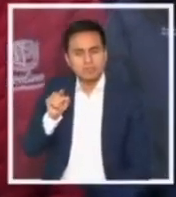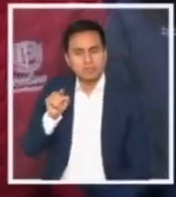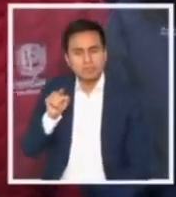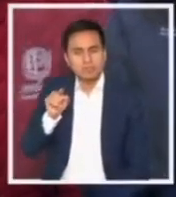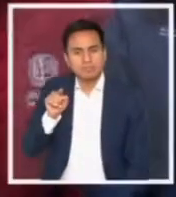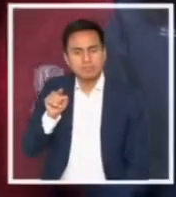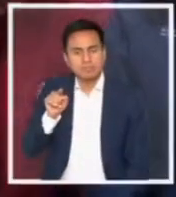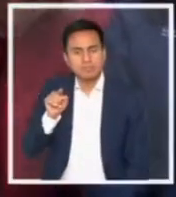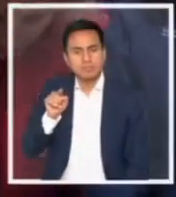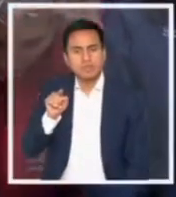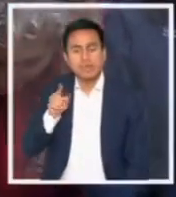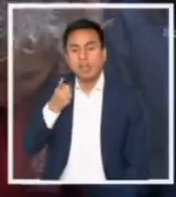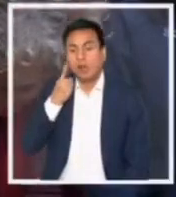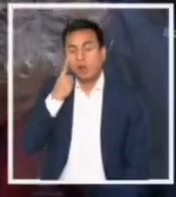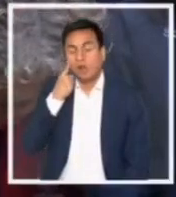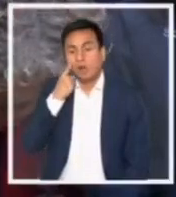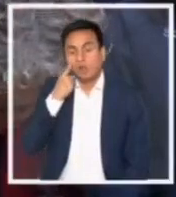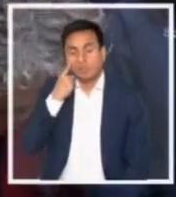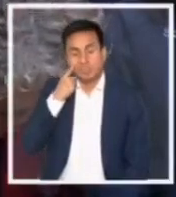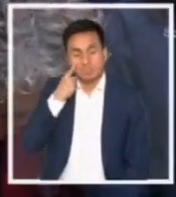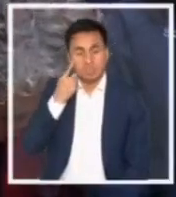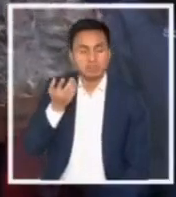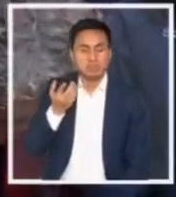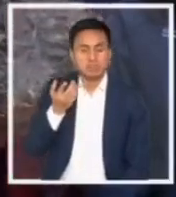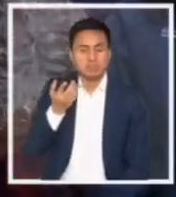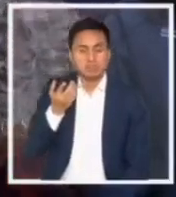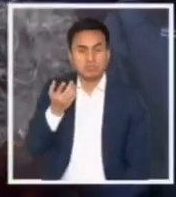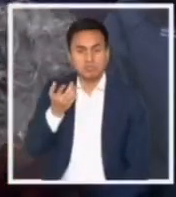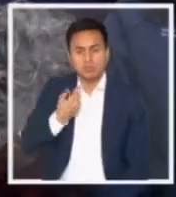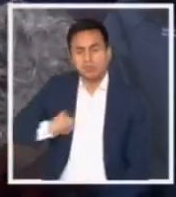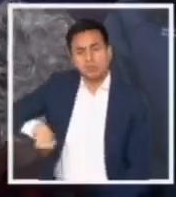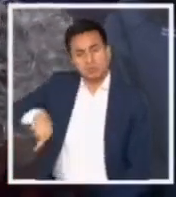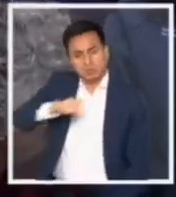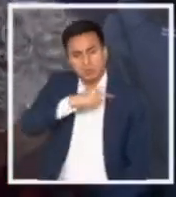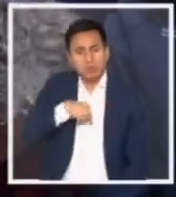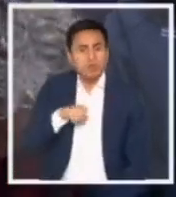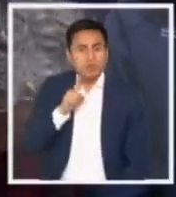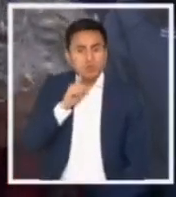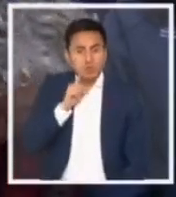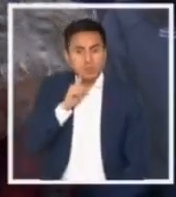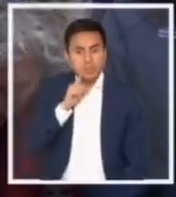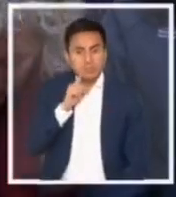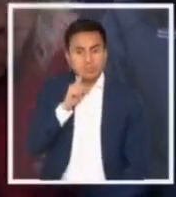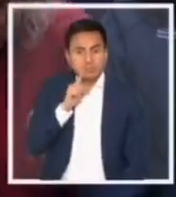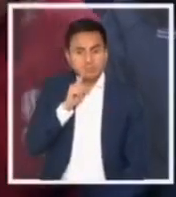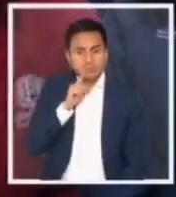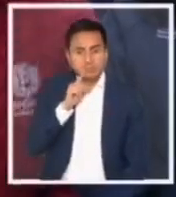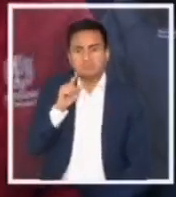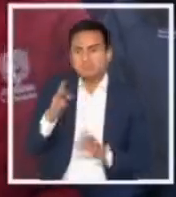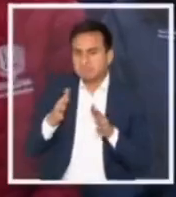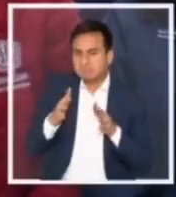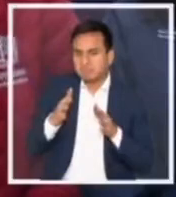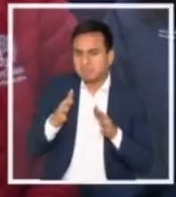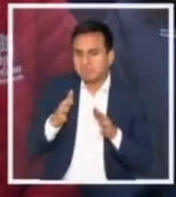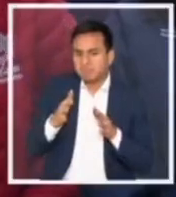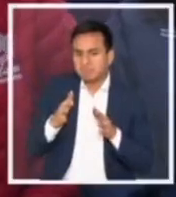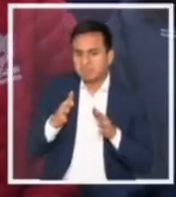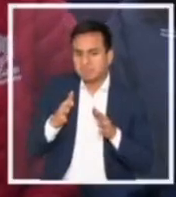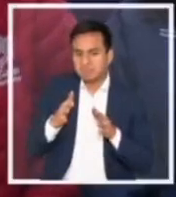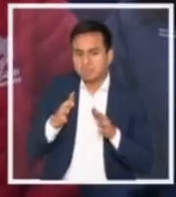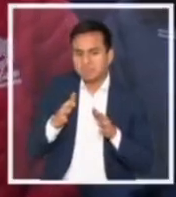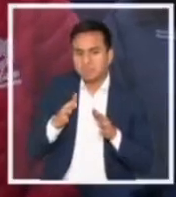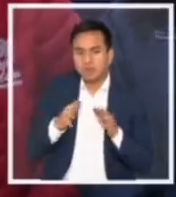Y el conocimiento que nosotros tuvimos fue entre